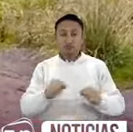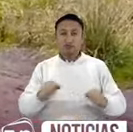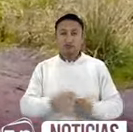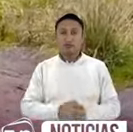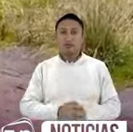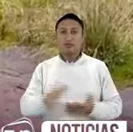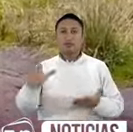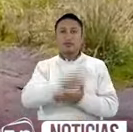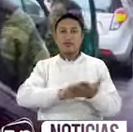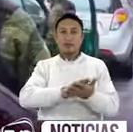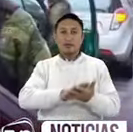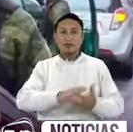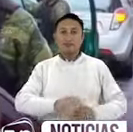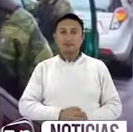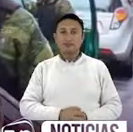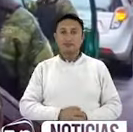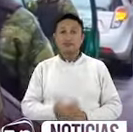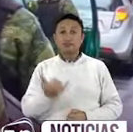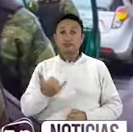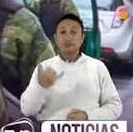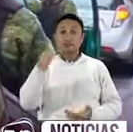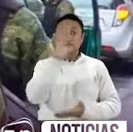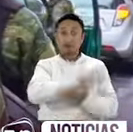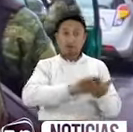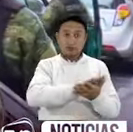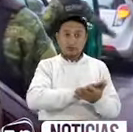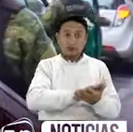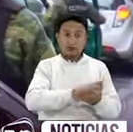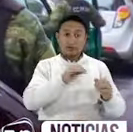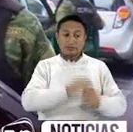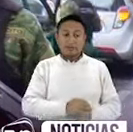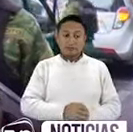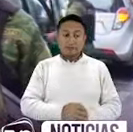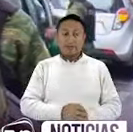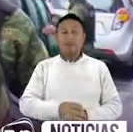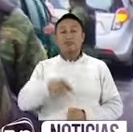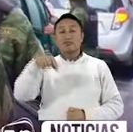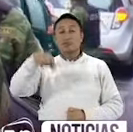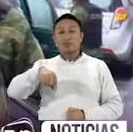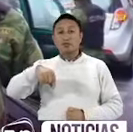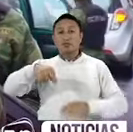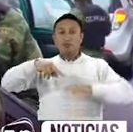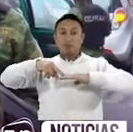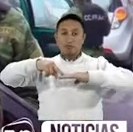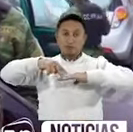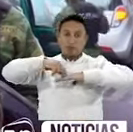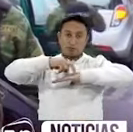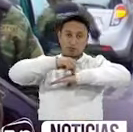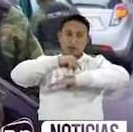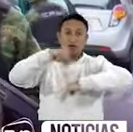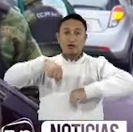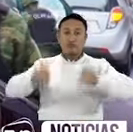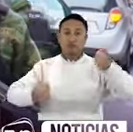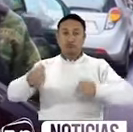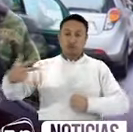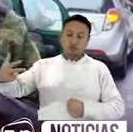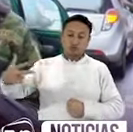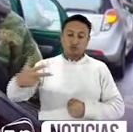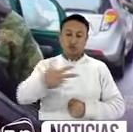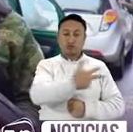totalmente destruido. Con esta destrucción vamos a evitar por lo menos de que personas y sobre todo